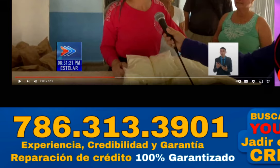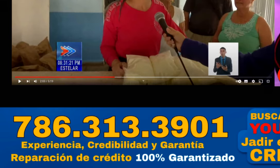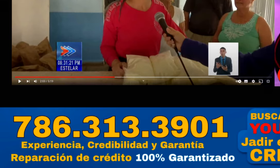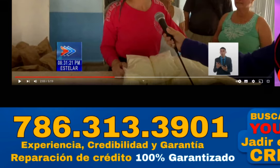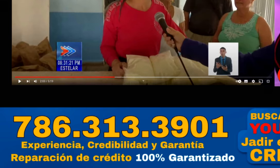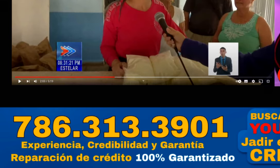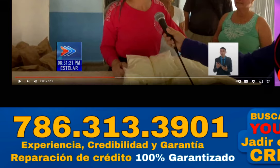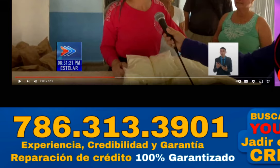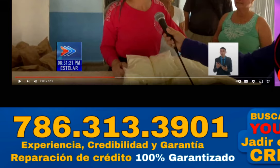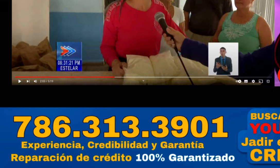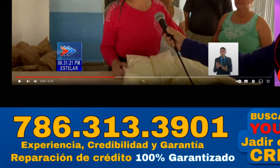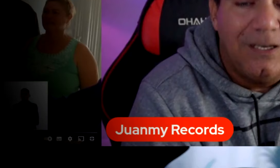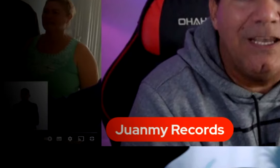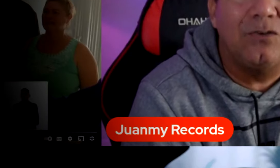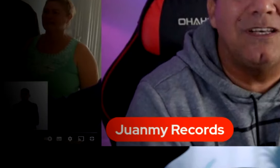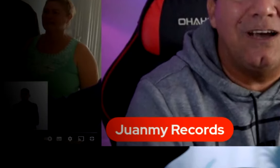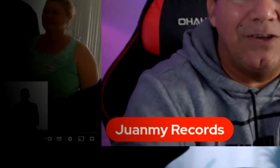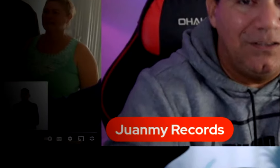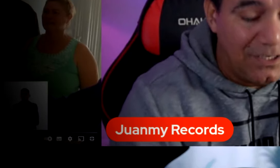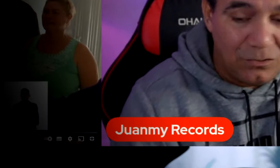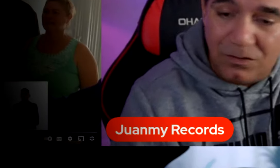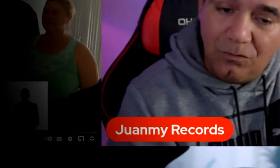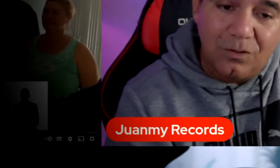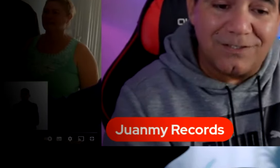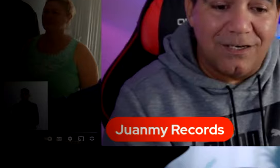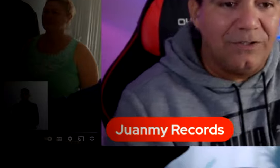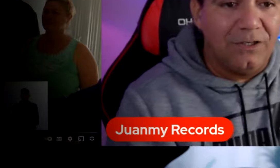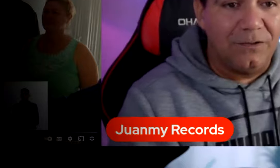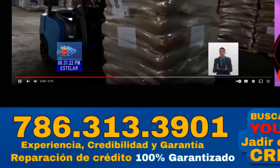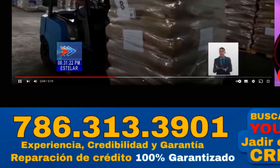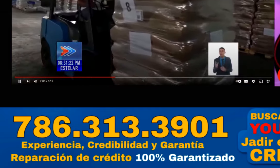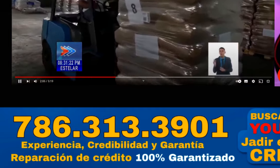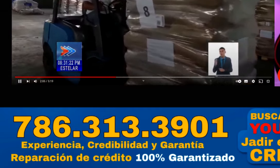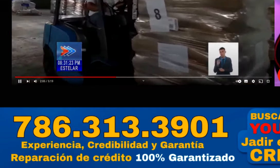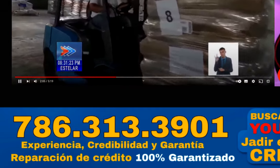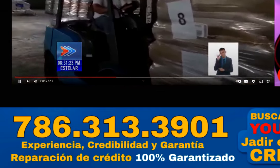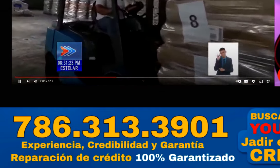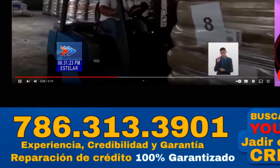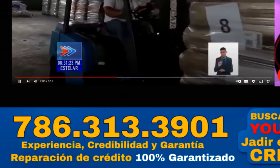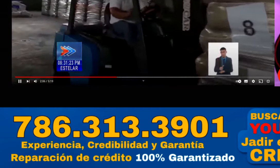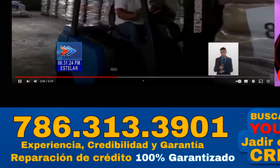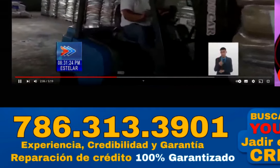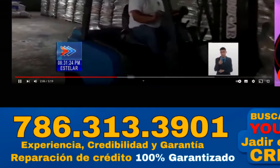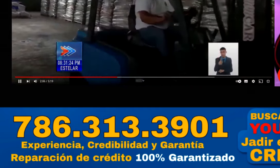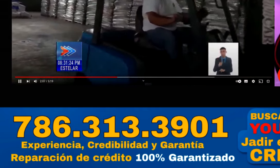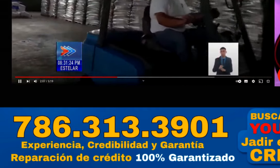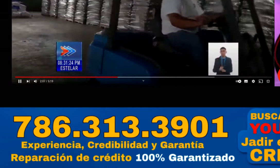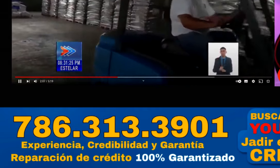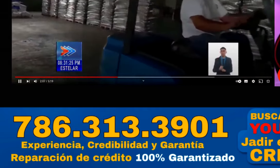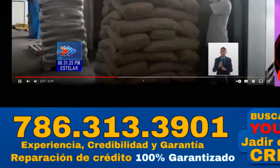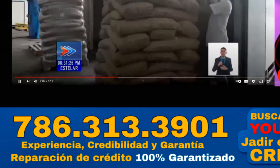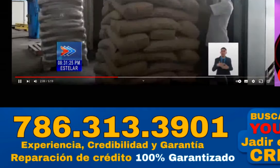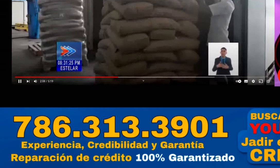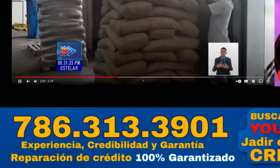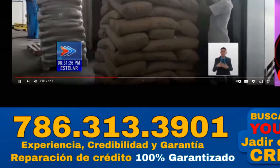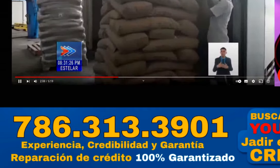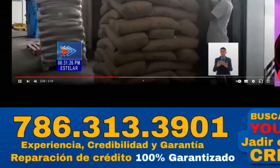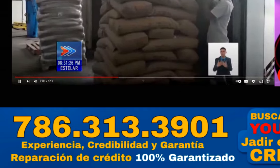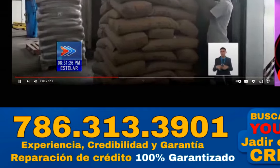vez de regalársela porque es de gratis, ellos se la venden, estoy seguro que se la vendieron. El presidente de la OSDE de la industria